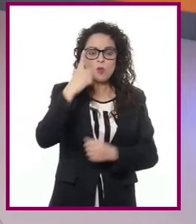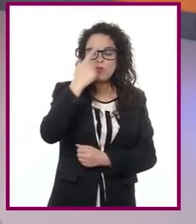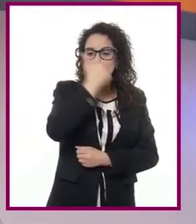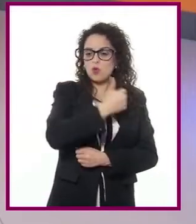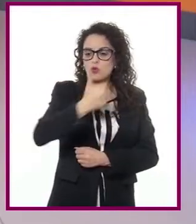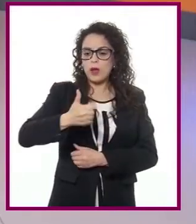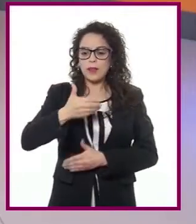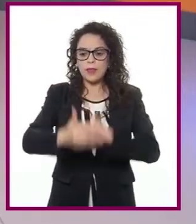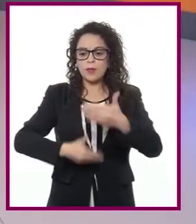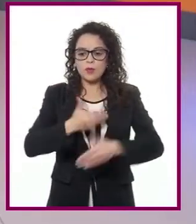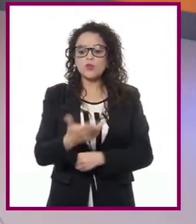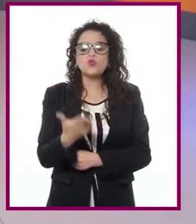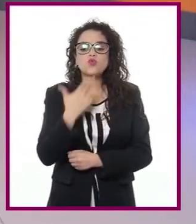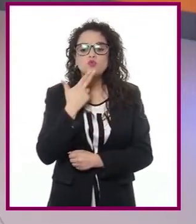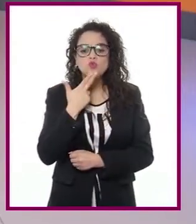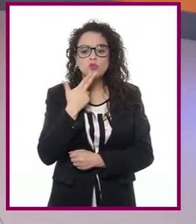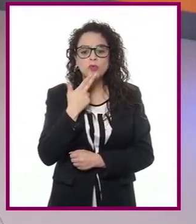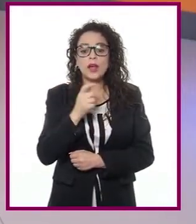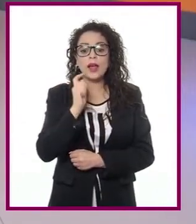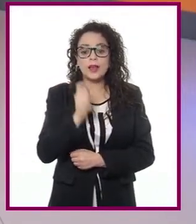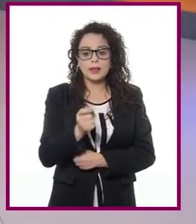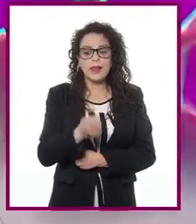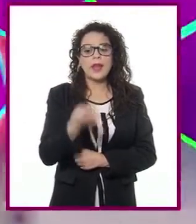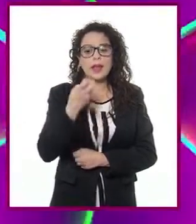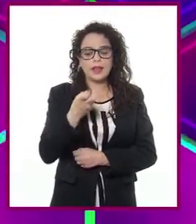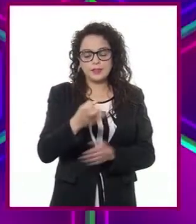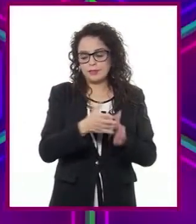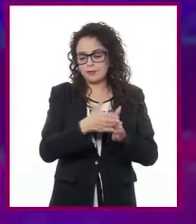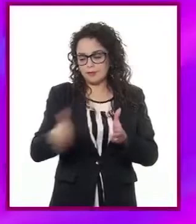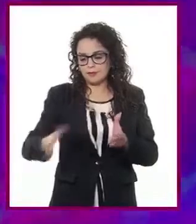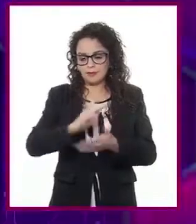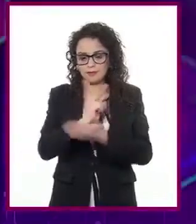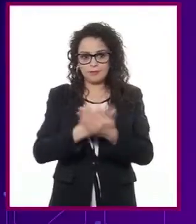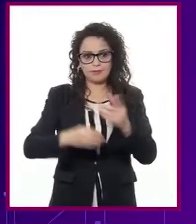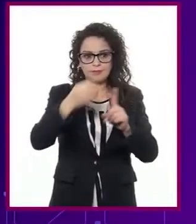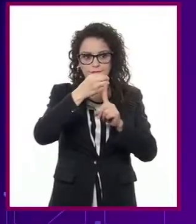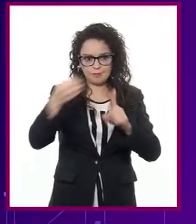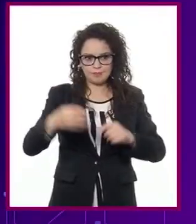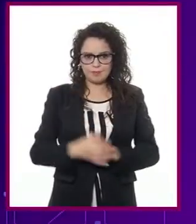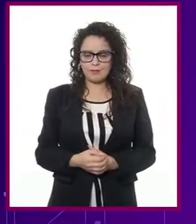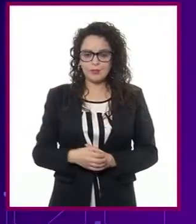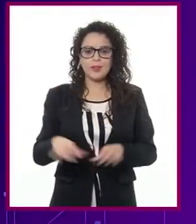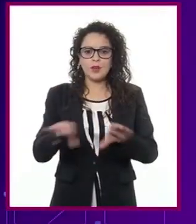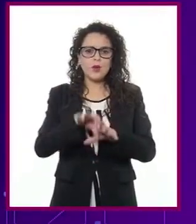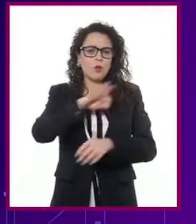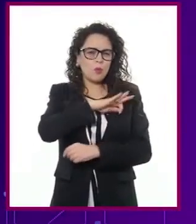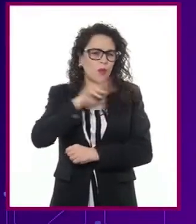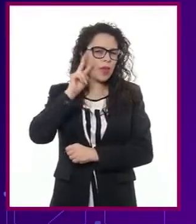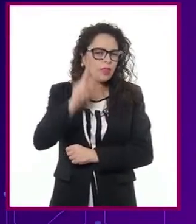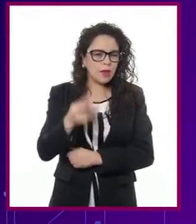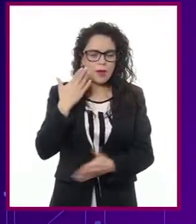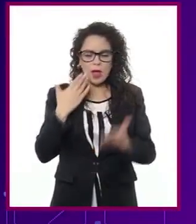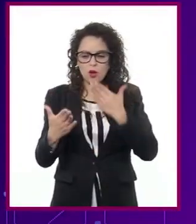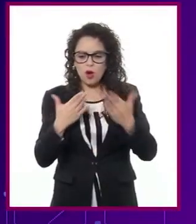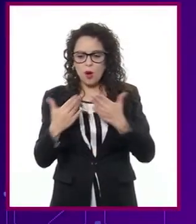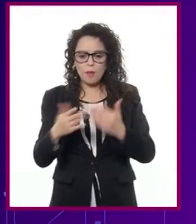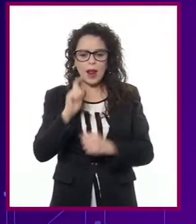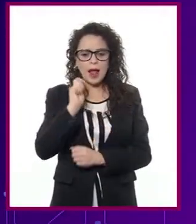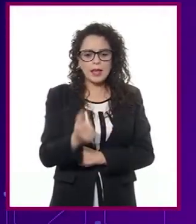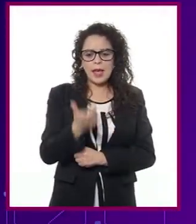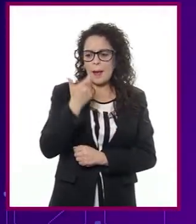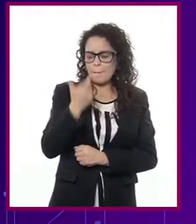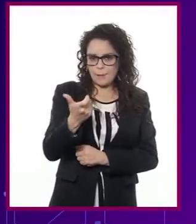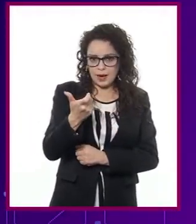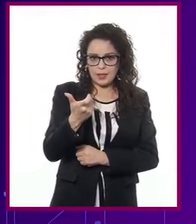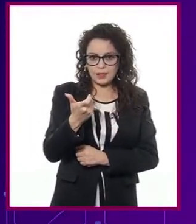procedimientos que se utilizarán durante el transcurso de la sesión. Como pudimos ver, al comparar ambos precios, el